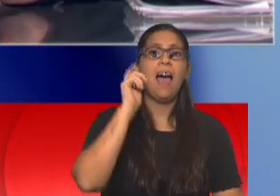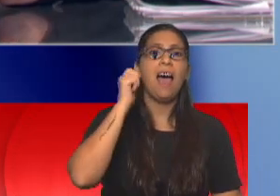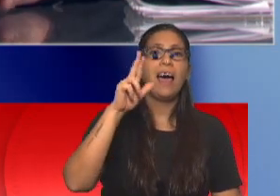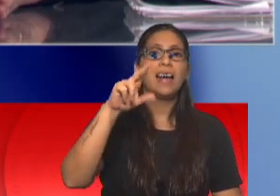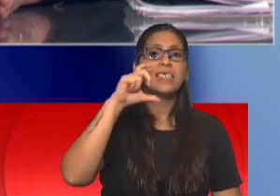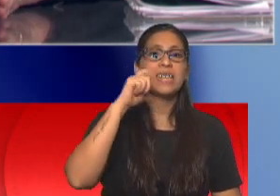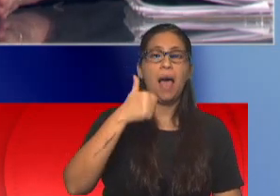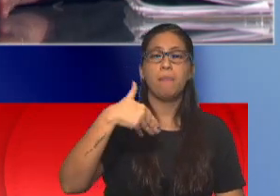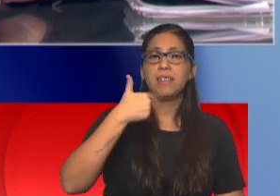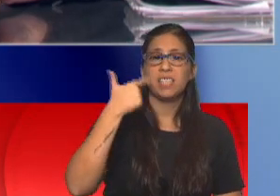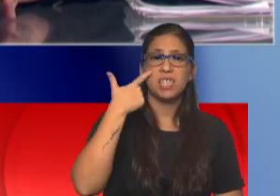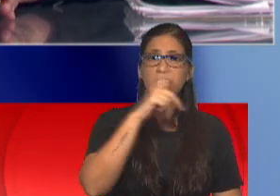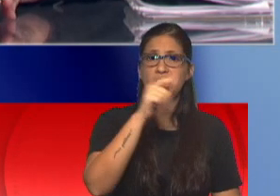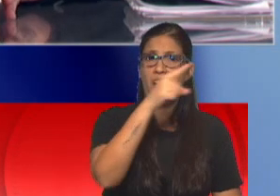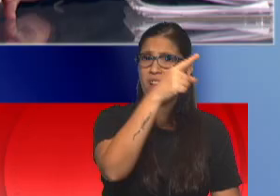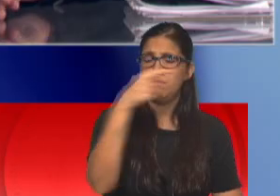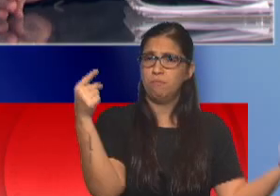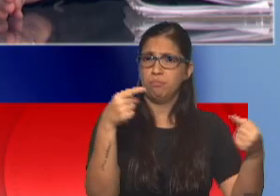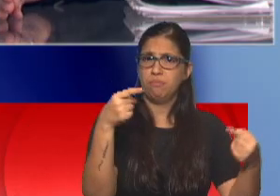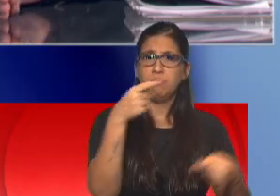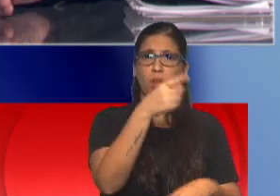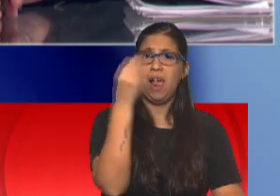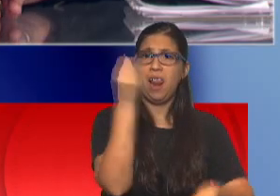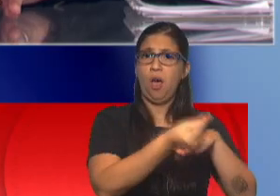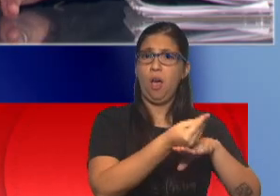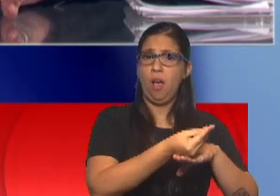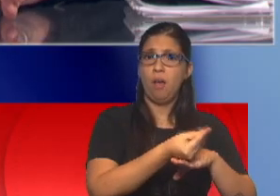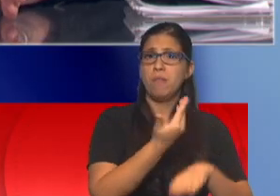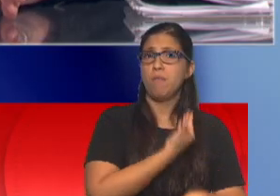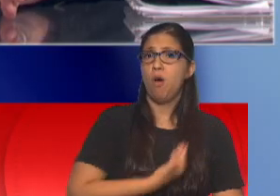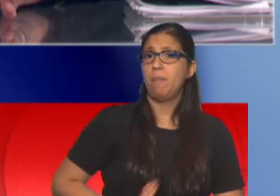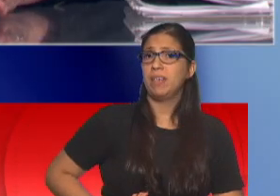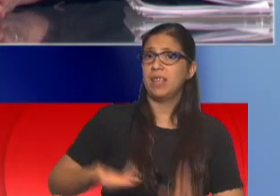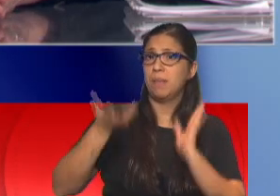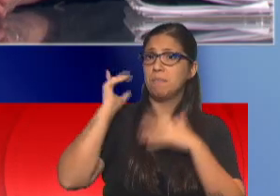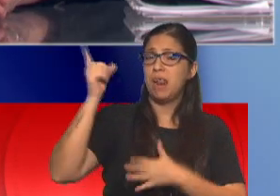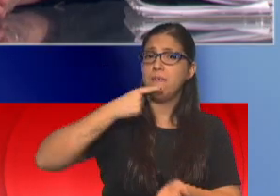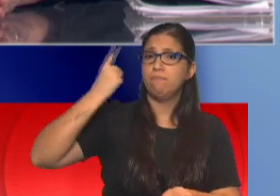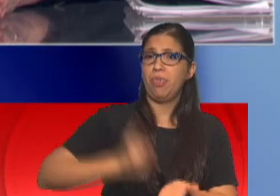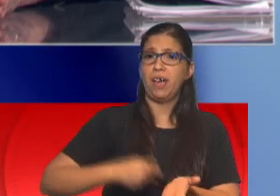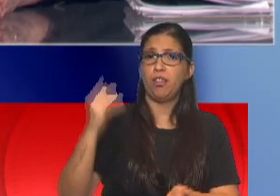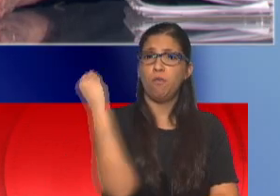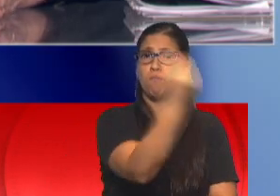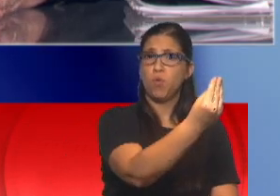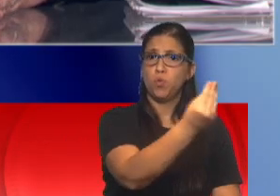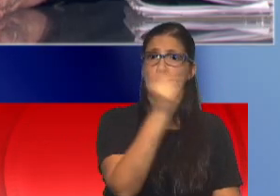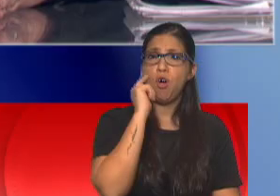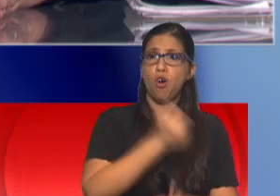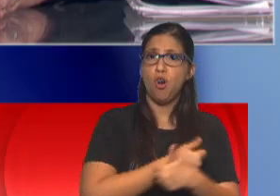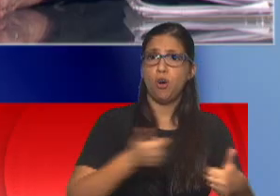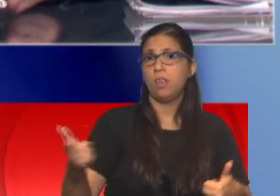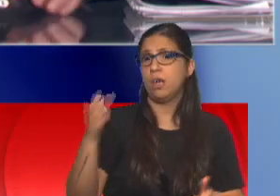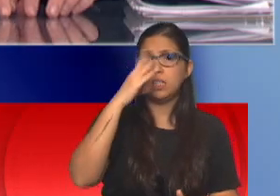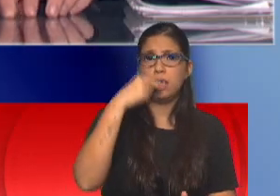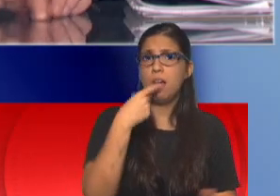Mansilla. Manuel García Mansilla es el juez puesto en comisión por el Ejecutivo Nacional y que en el